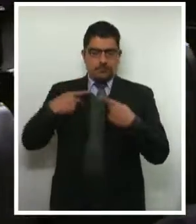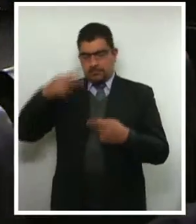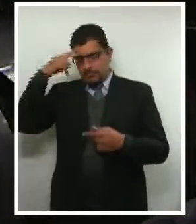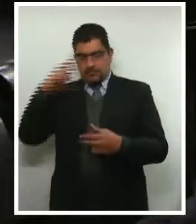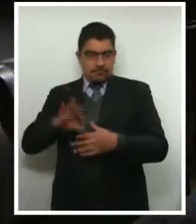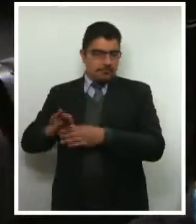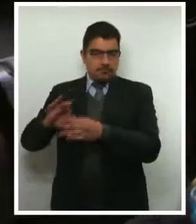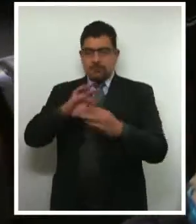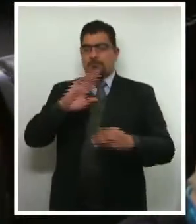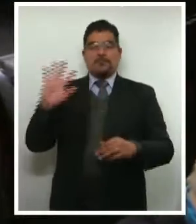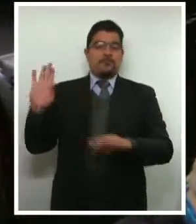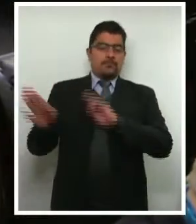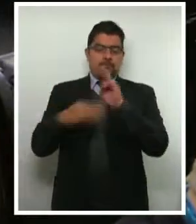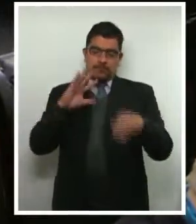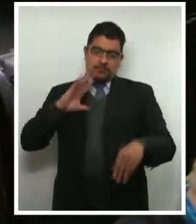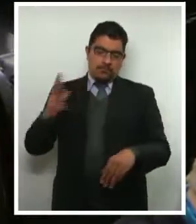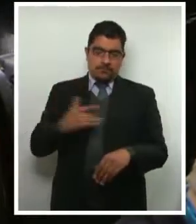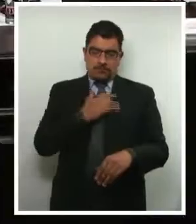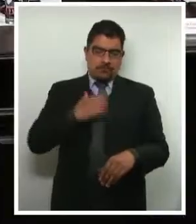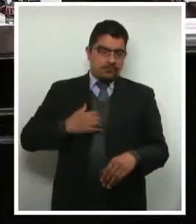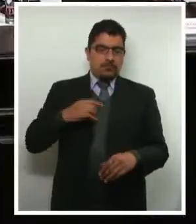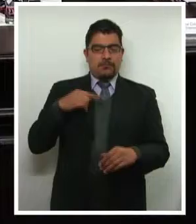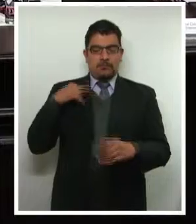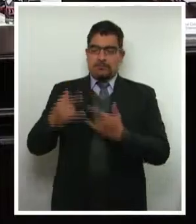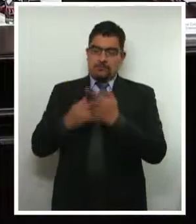orgullo universal de nuestras raíces.